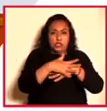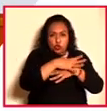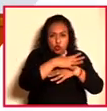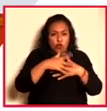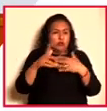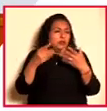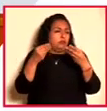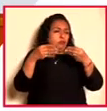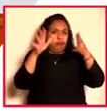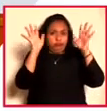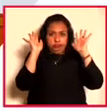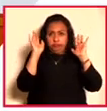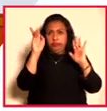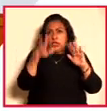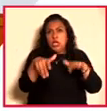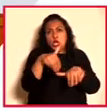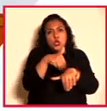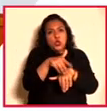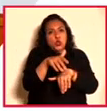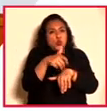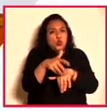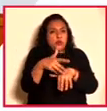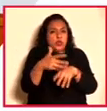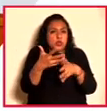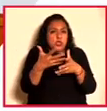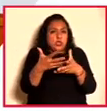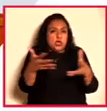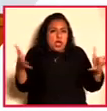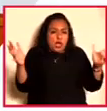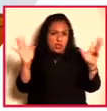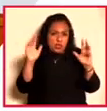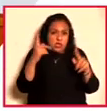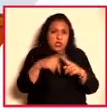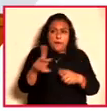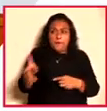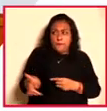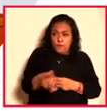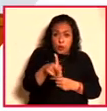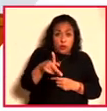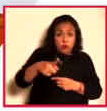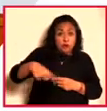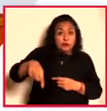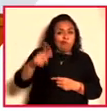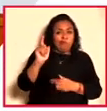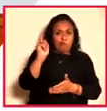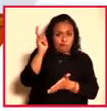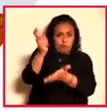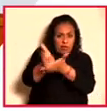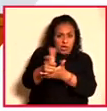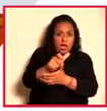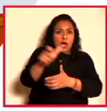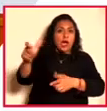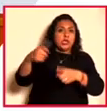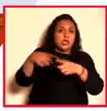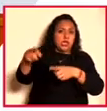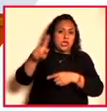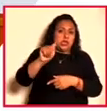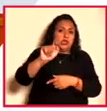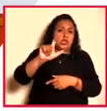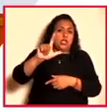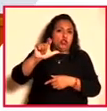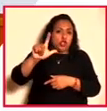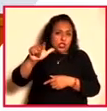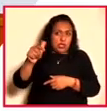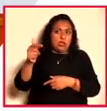fin, un número enorme de pueblos que tenían que pagar tributo a Tenochtitlan. Por lo